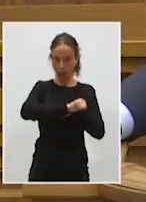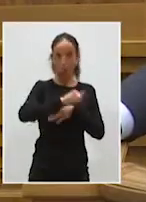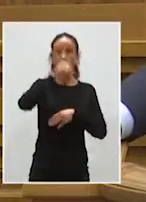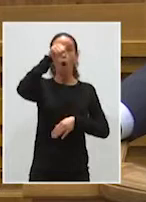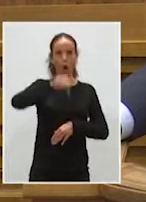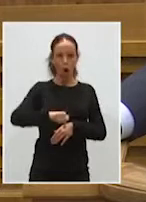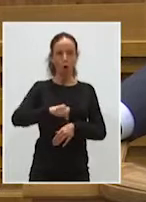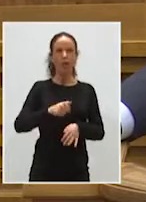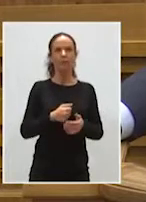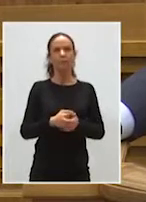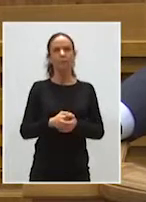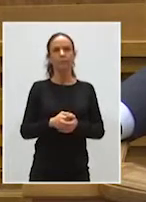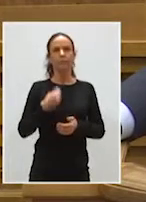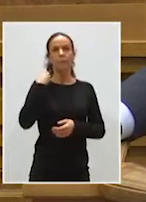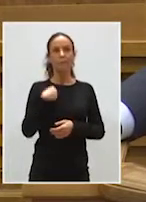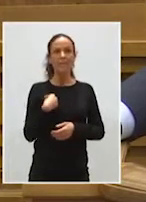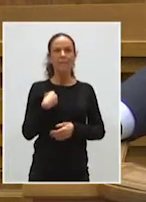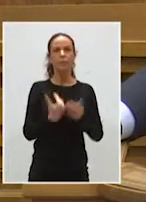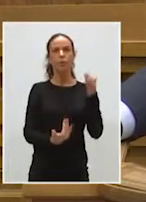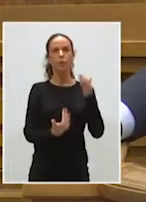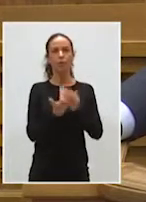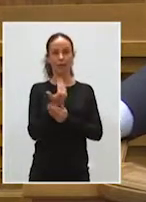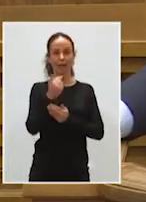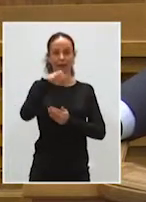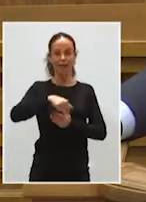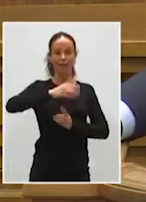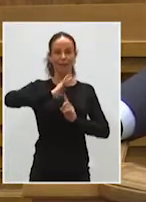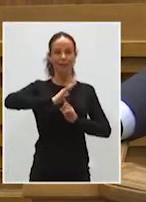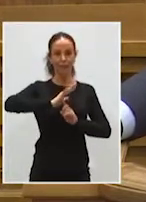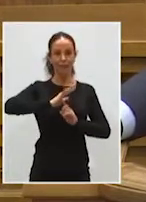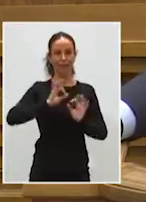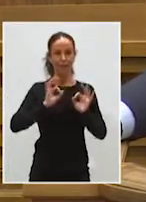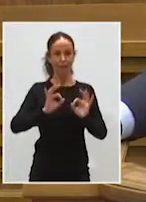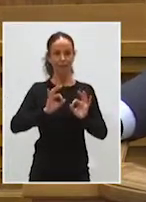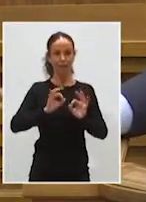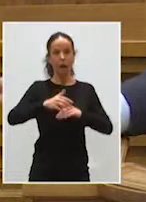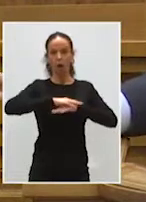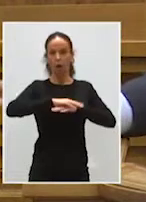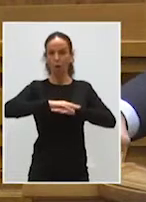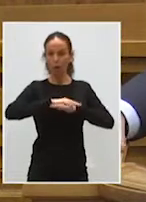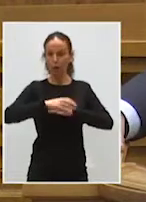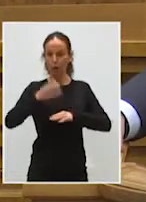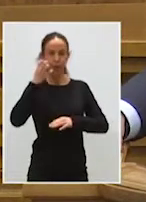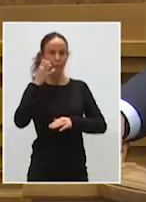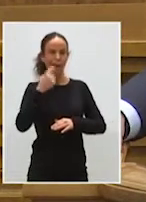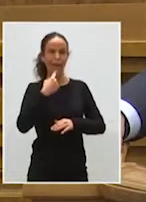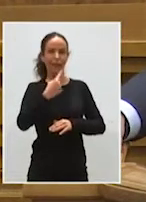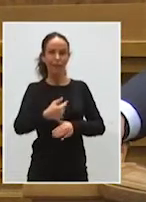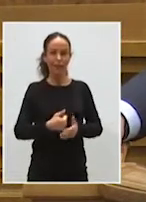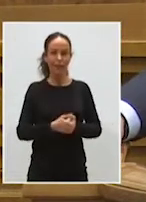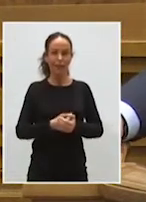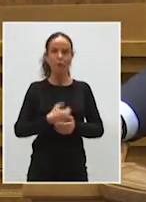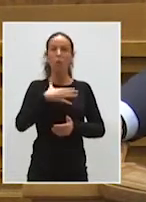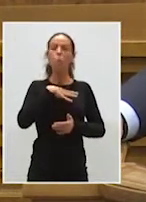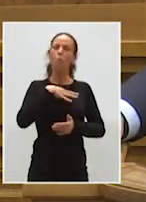con estos datos nuestra tierra pierde capacidad de crecimiento de emprendimiento y de riqueza por culpa dice de la gestión socialista del gobierno de page y con